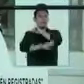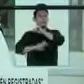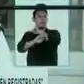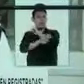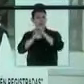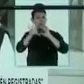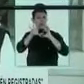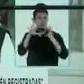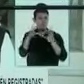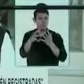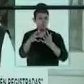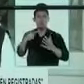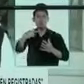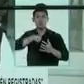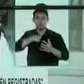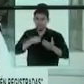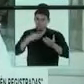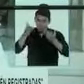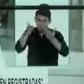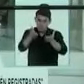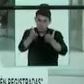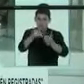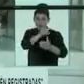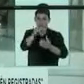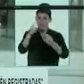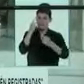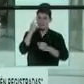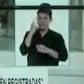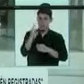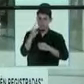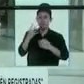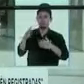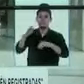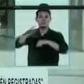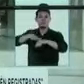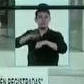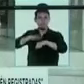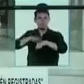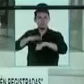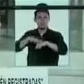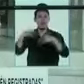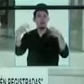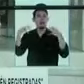El gobierno en la transparencia y en tu cacharro, la señora Tete y la señora